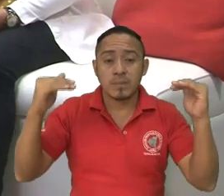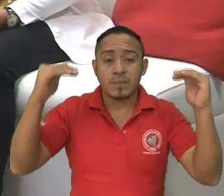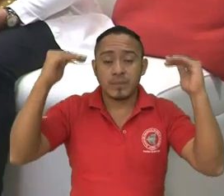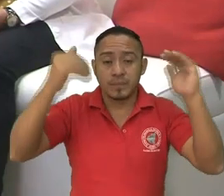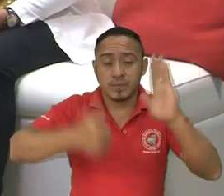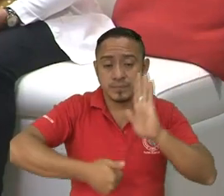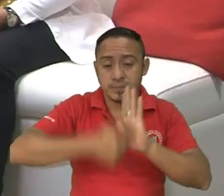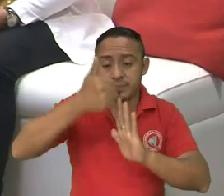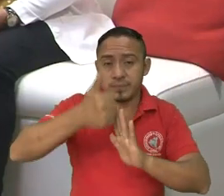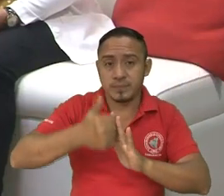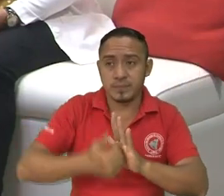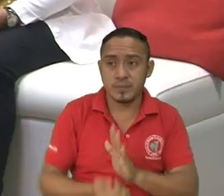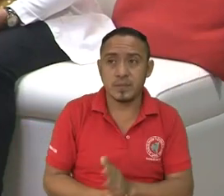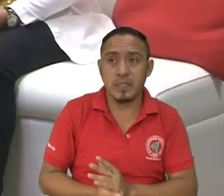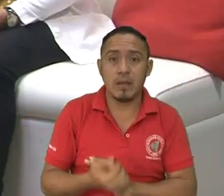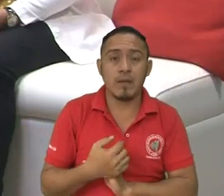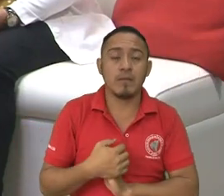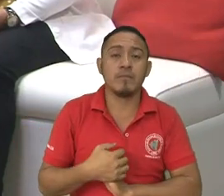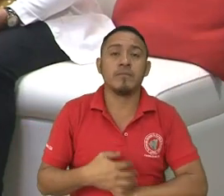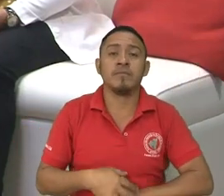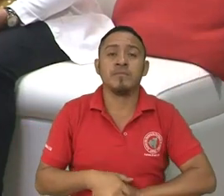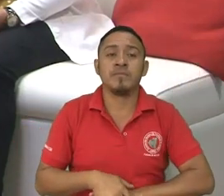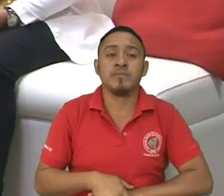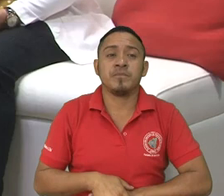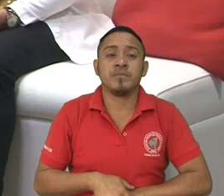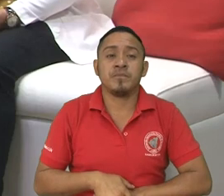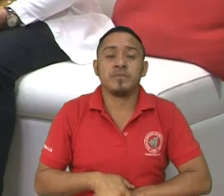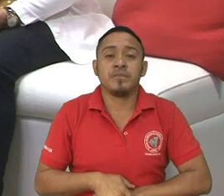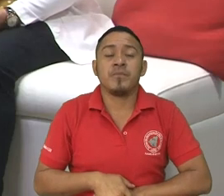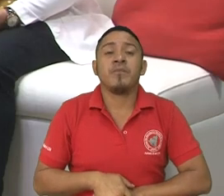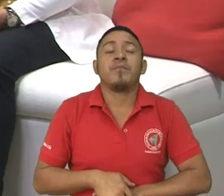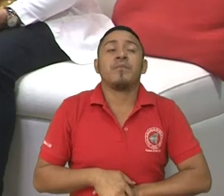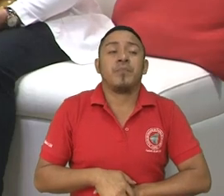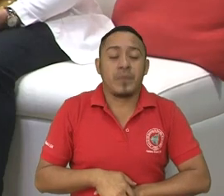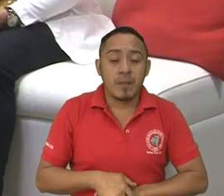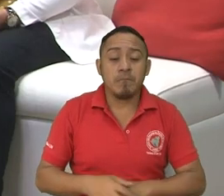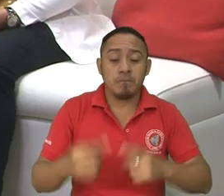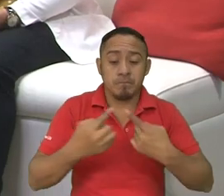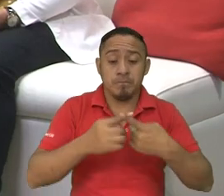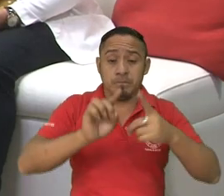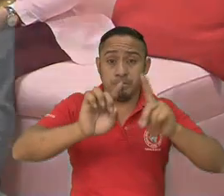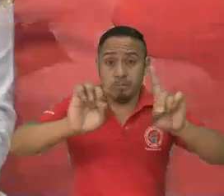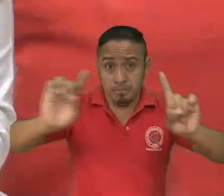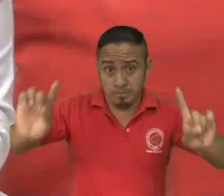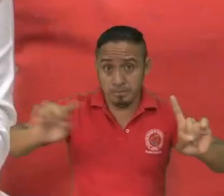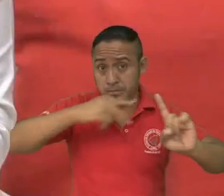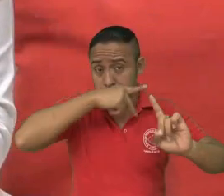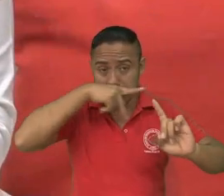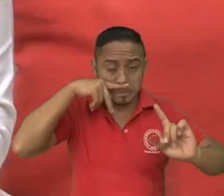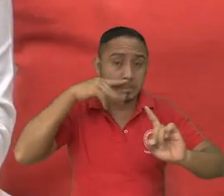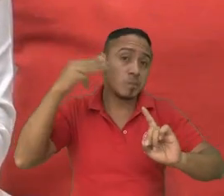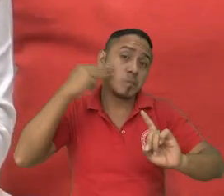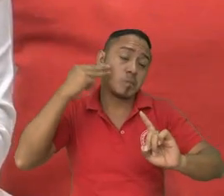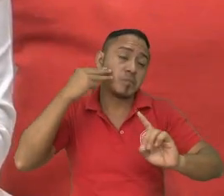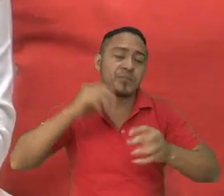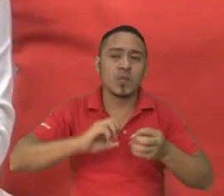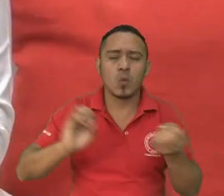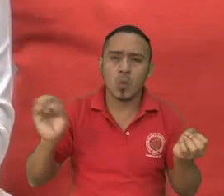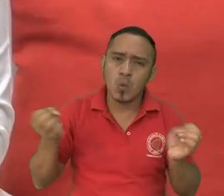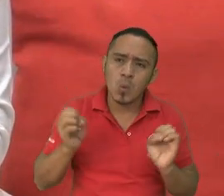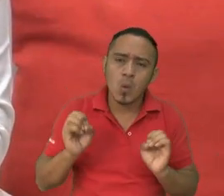niño, con la ausencia de uno de los dos? Cuando hay una separación de los padres, o